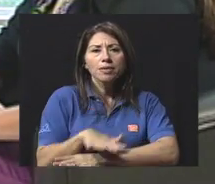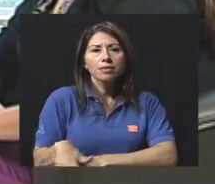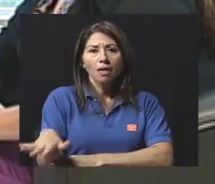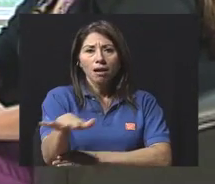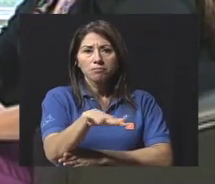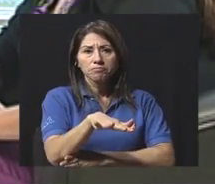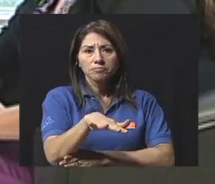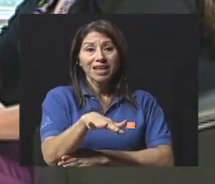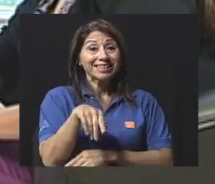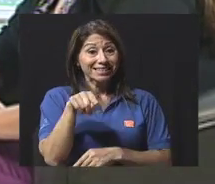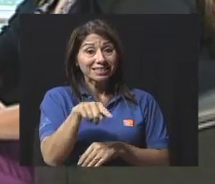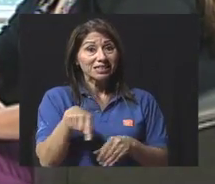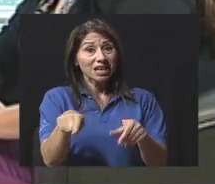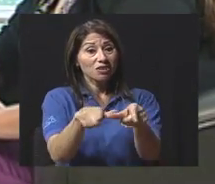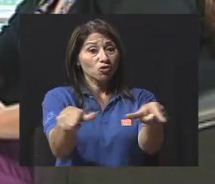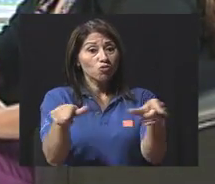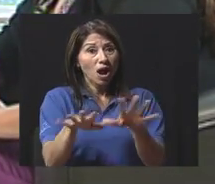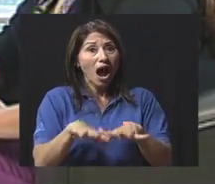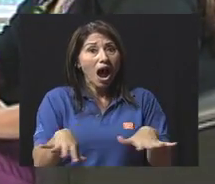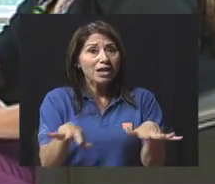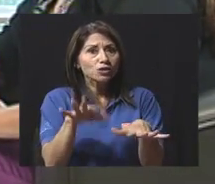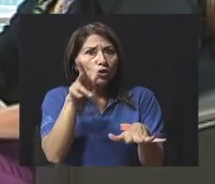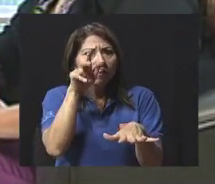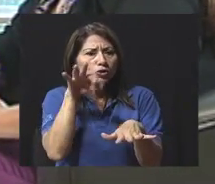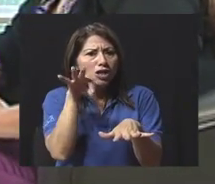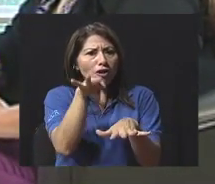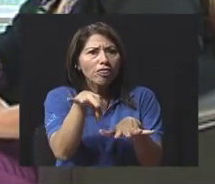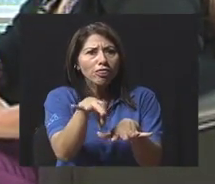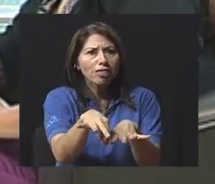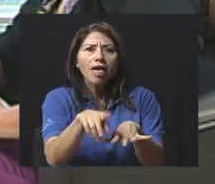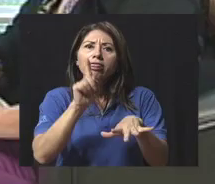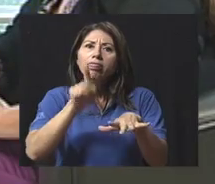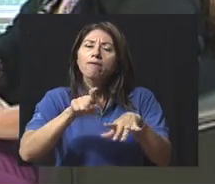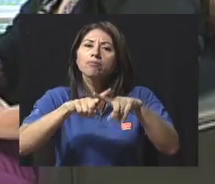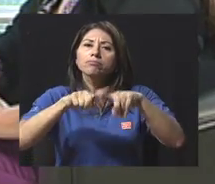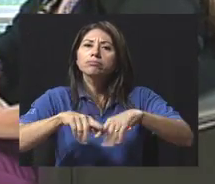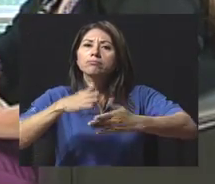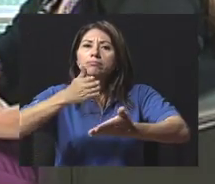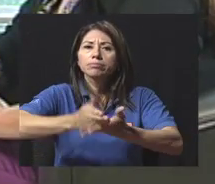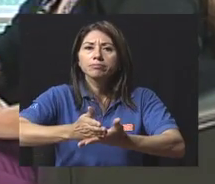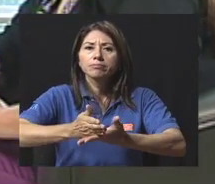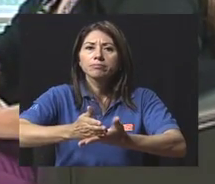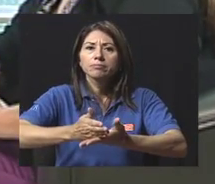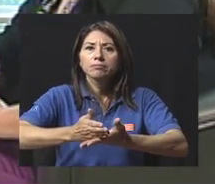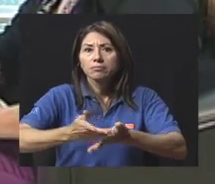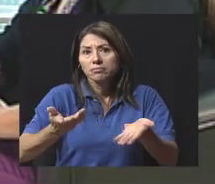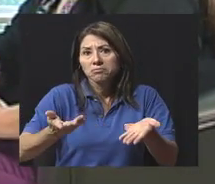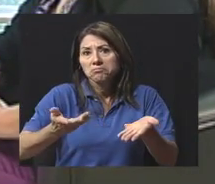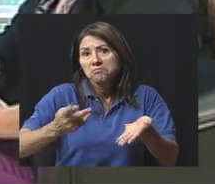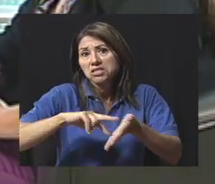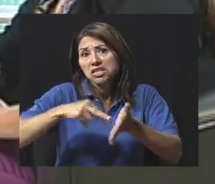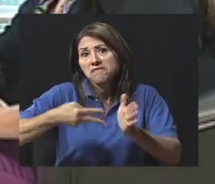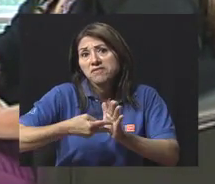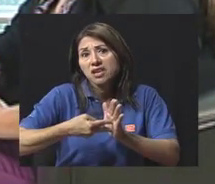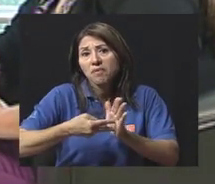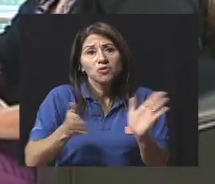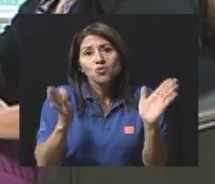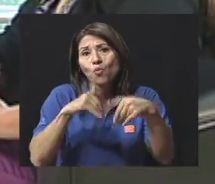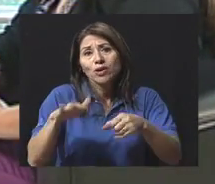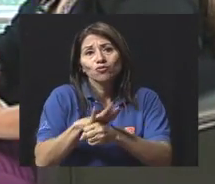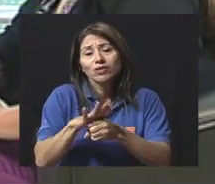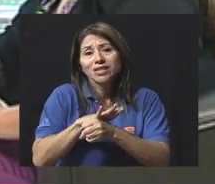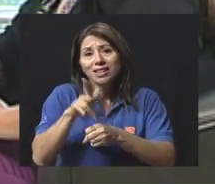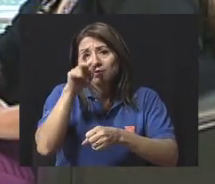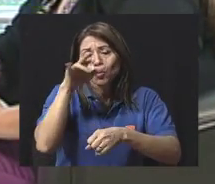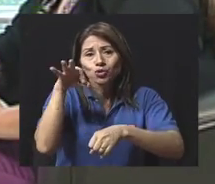criaderos entonces deberíamos de tener o el impacto de esta acción sería que las poblaciones de mosquitos fueran insuficientes